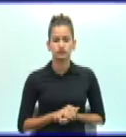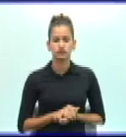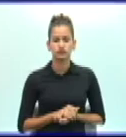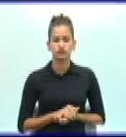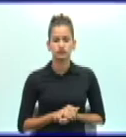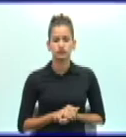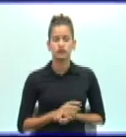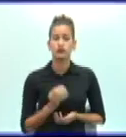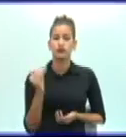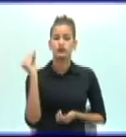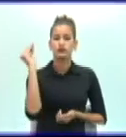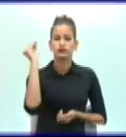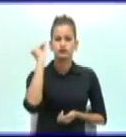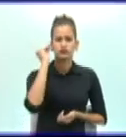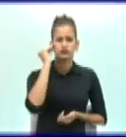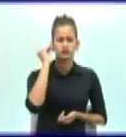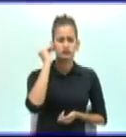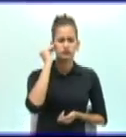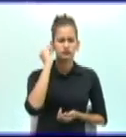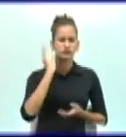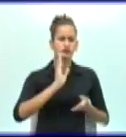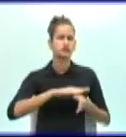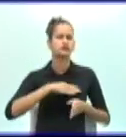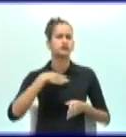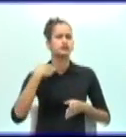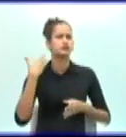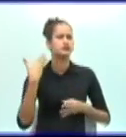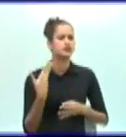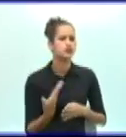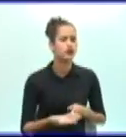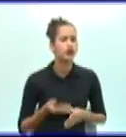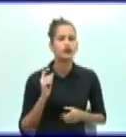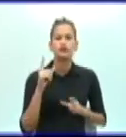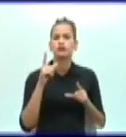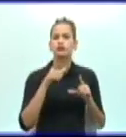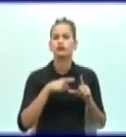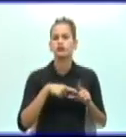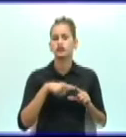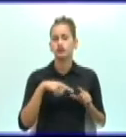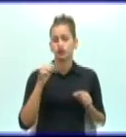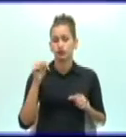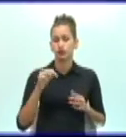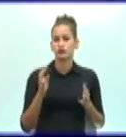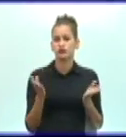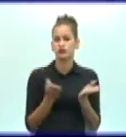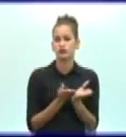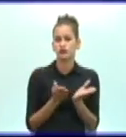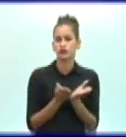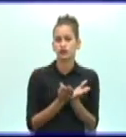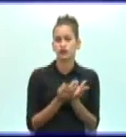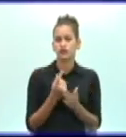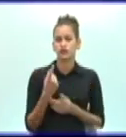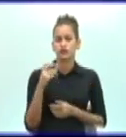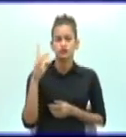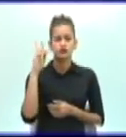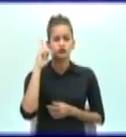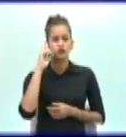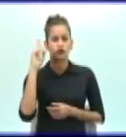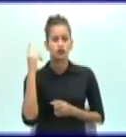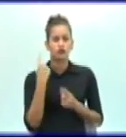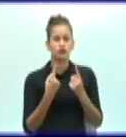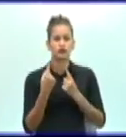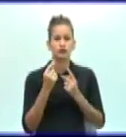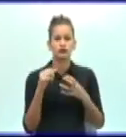Para comprender posteriormente el contenido que vamos a trabajar, es necesario recordar algunas relaciones que